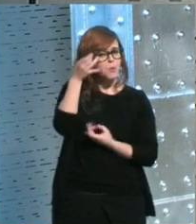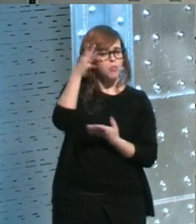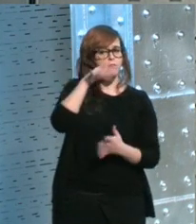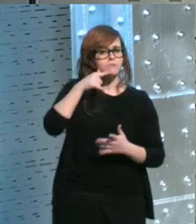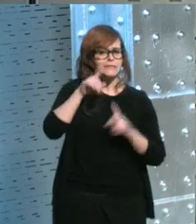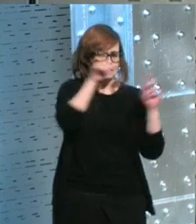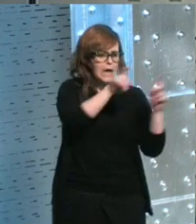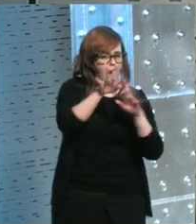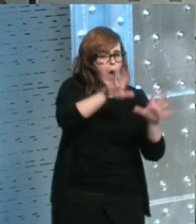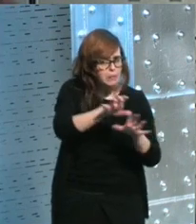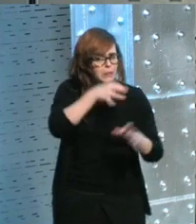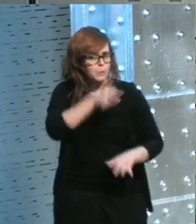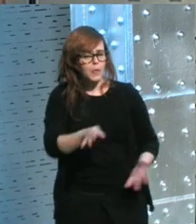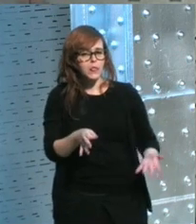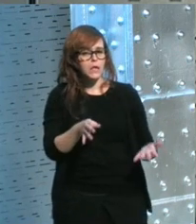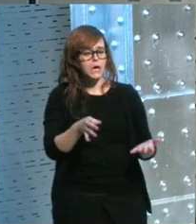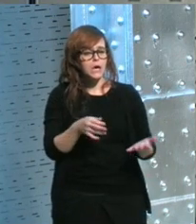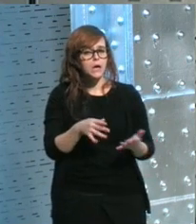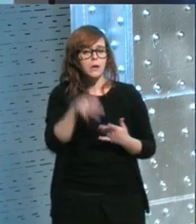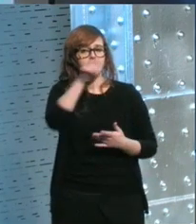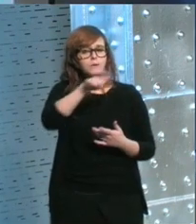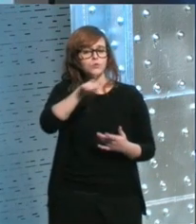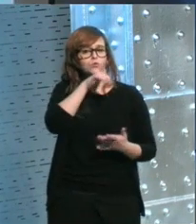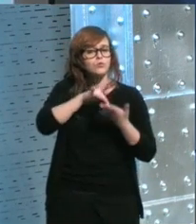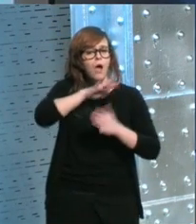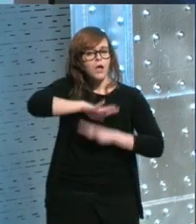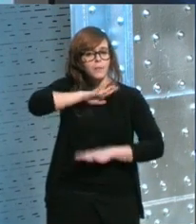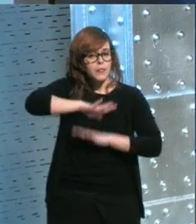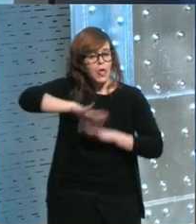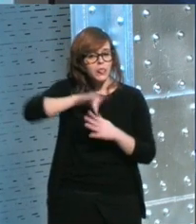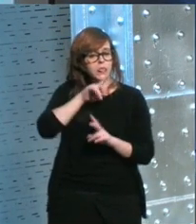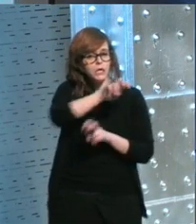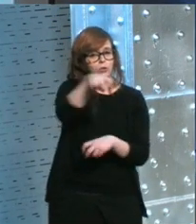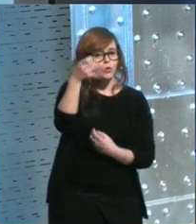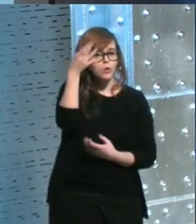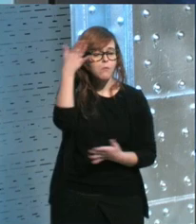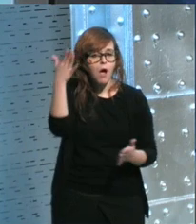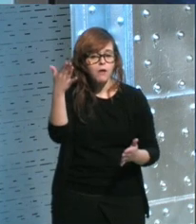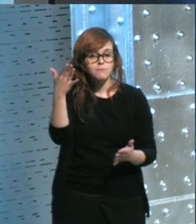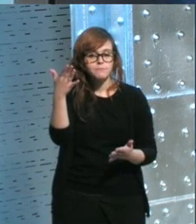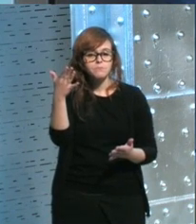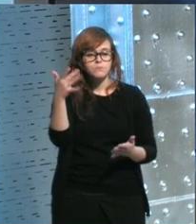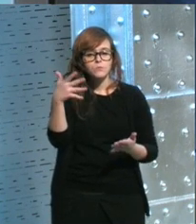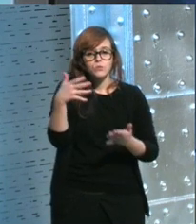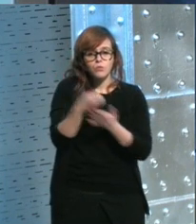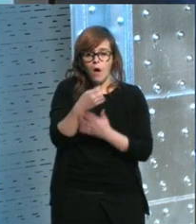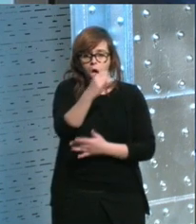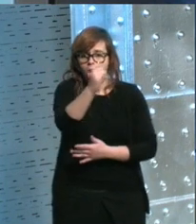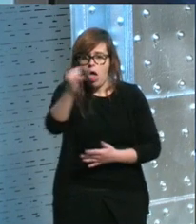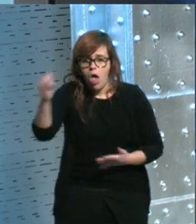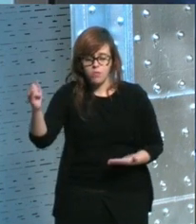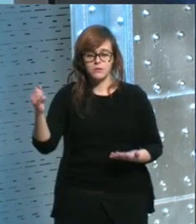promueve, se ayuda. Y hay gente que con capacidad de innovar en cualquier empresa, en cualquier entidad.